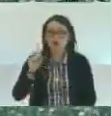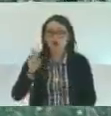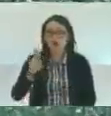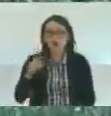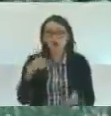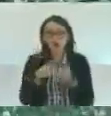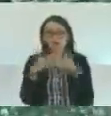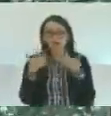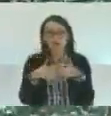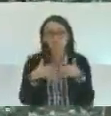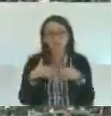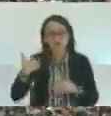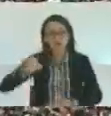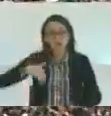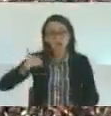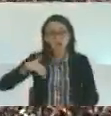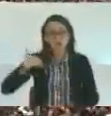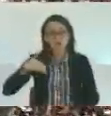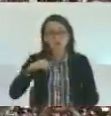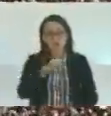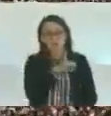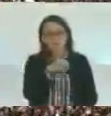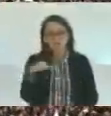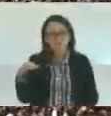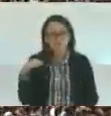empresa argentina que la privatizó.